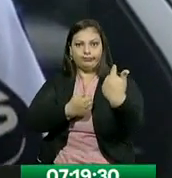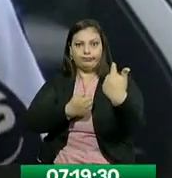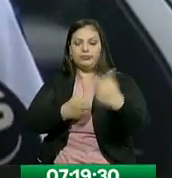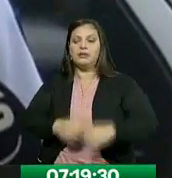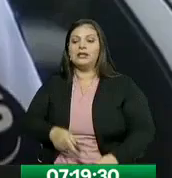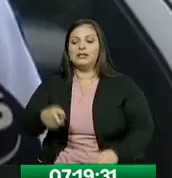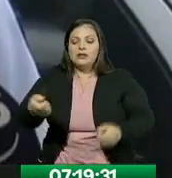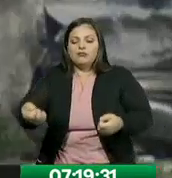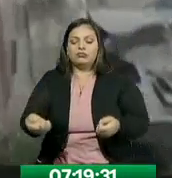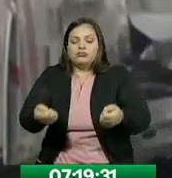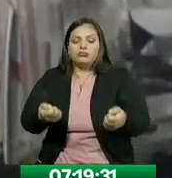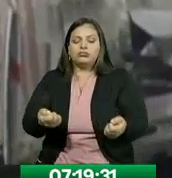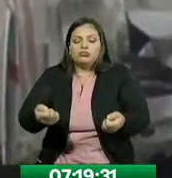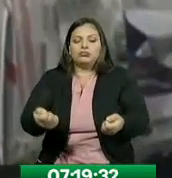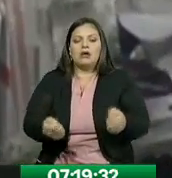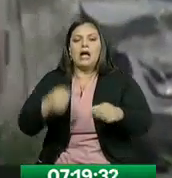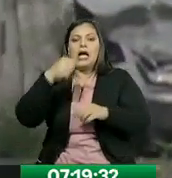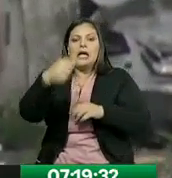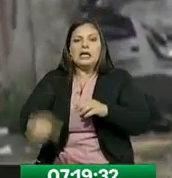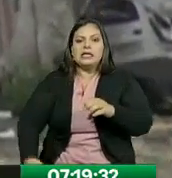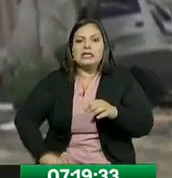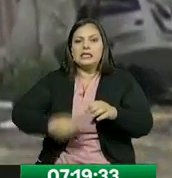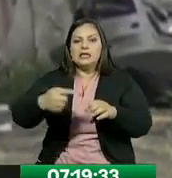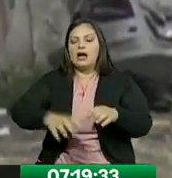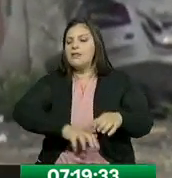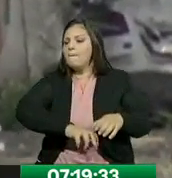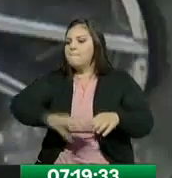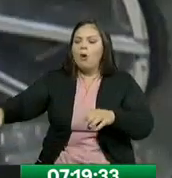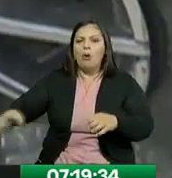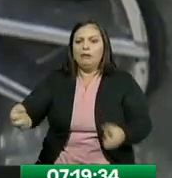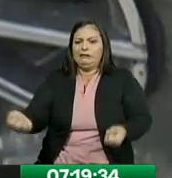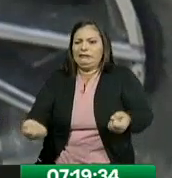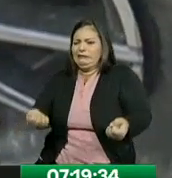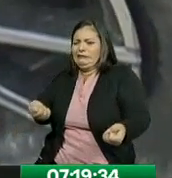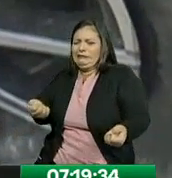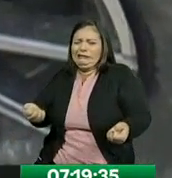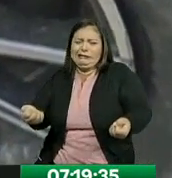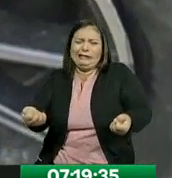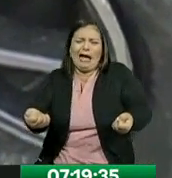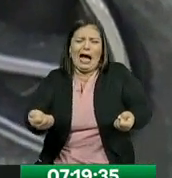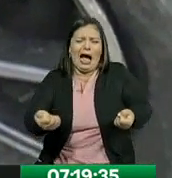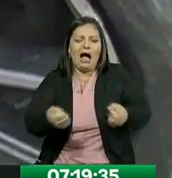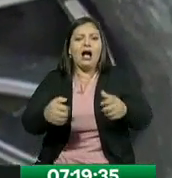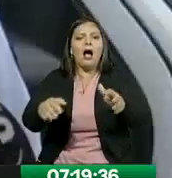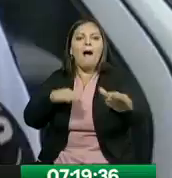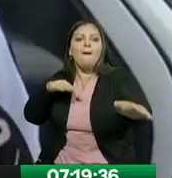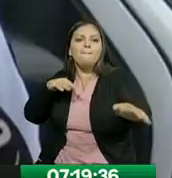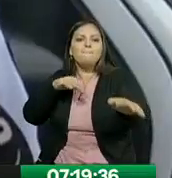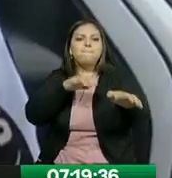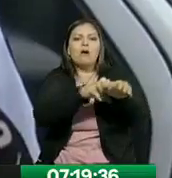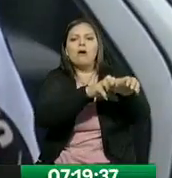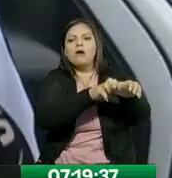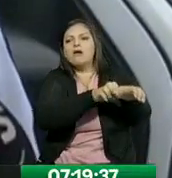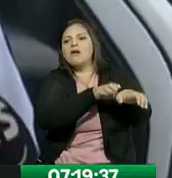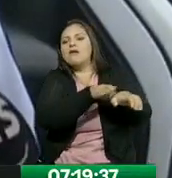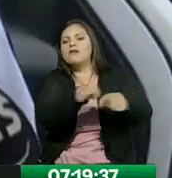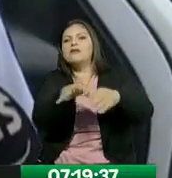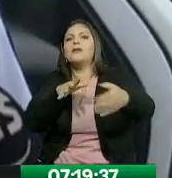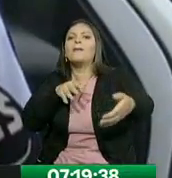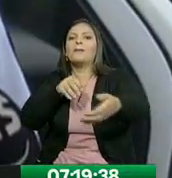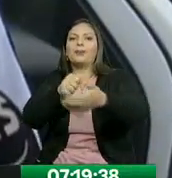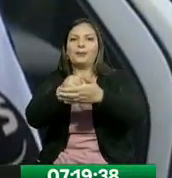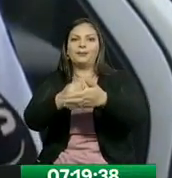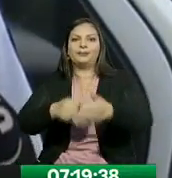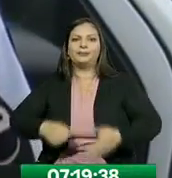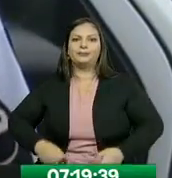dicho cooperativa. Bien, ellos venían viajando prácticamente de Guayaquil, lo que es hacia acá Manabí, se desconocía obviamente el